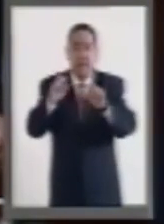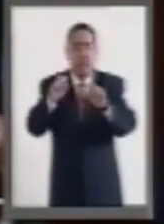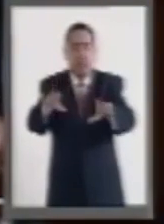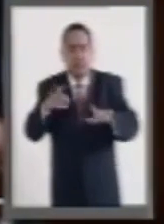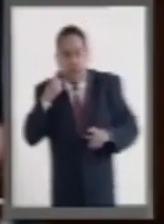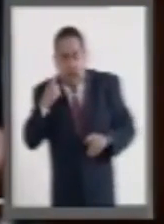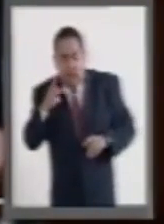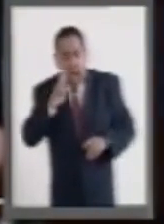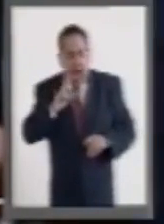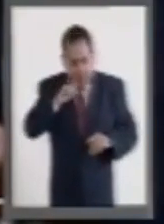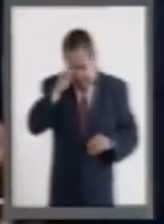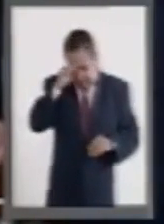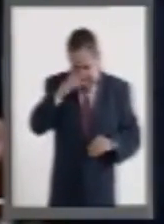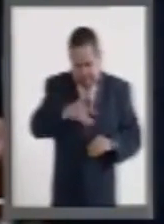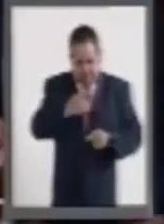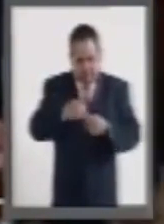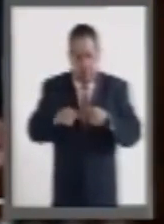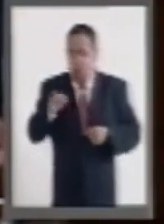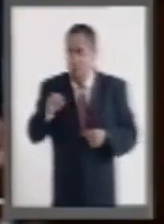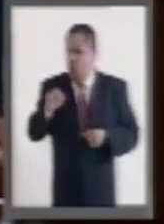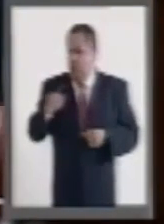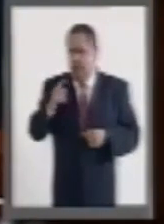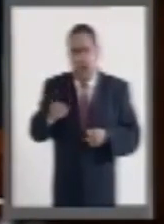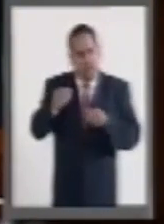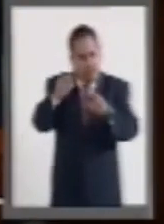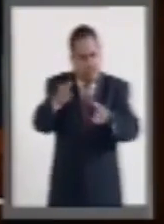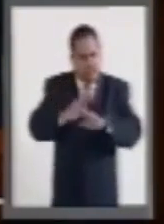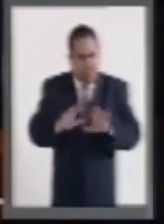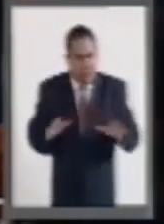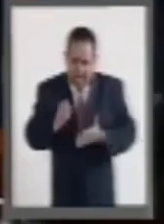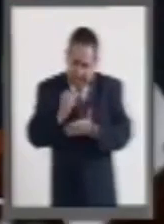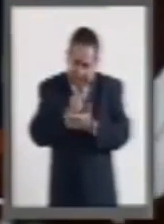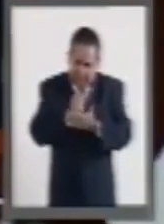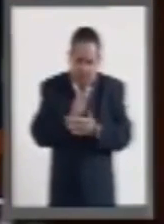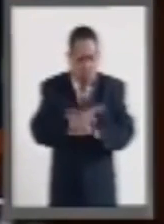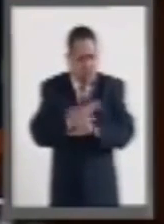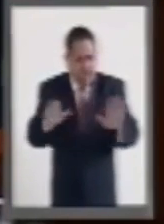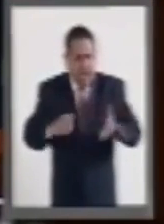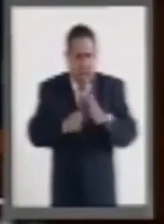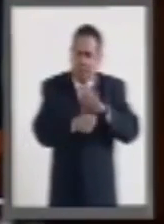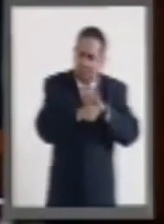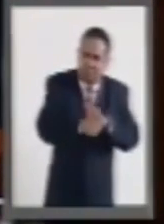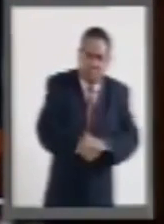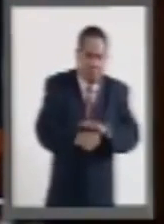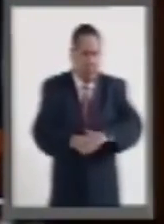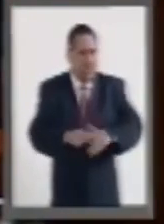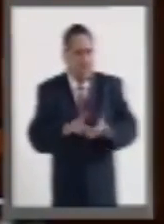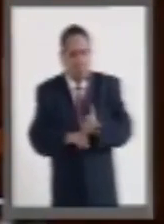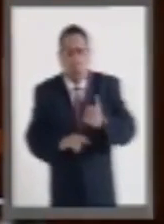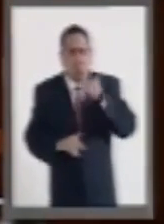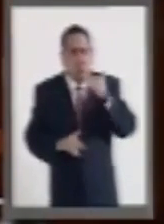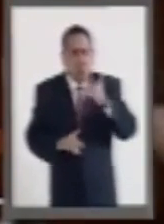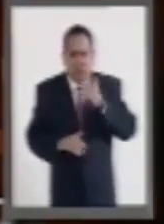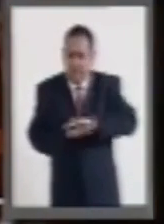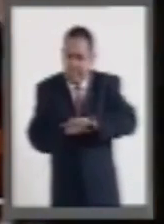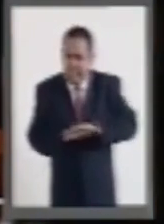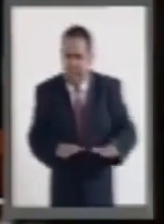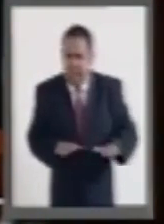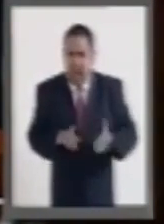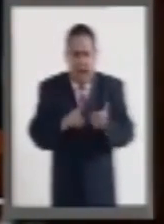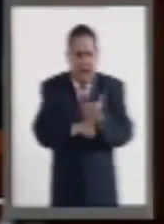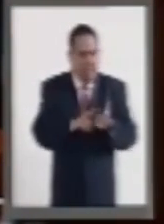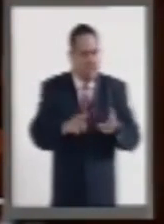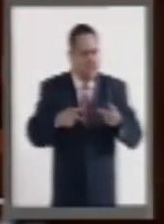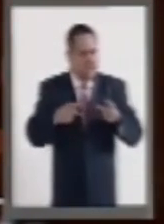de reconsideración interpuesto por Morena. Exigimos un alto a la represión y los actos de corrupción al interior del